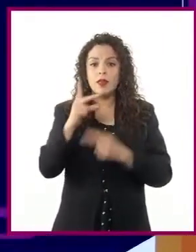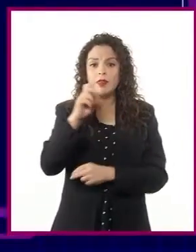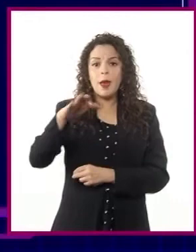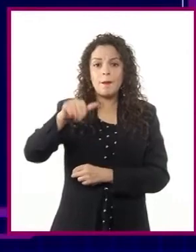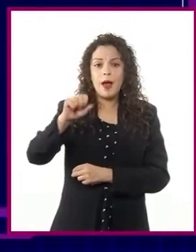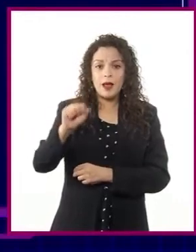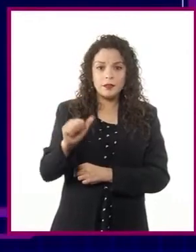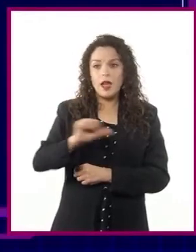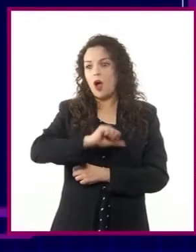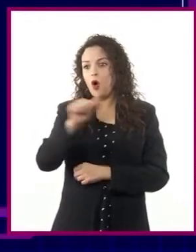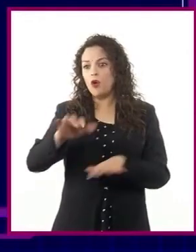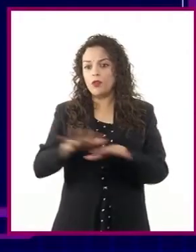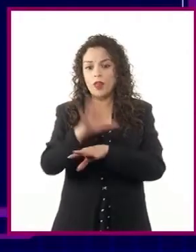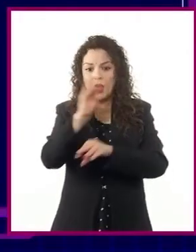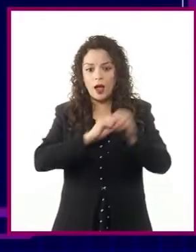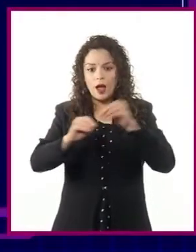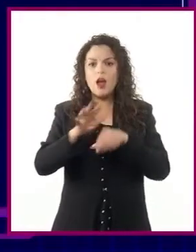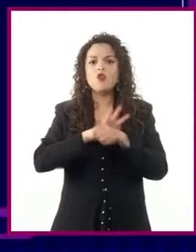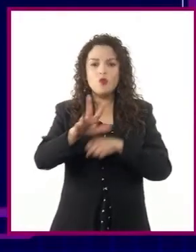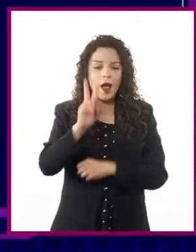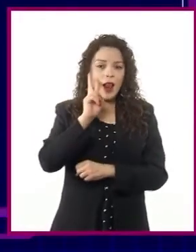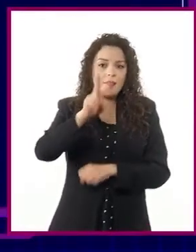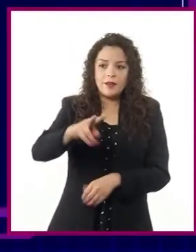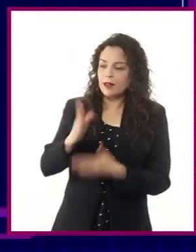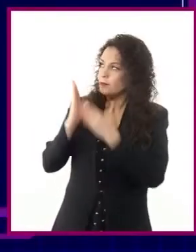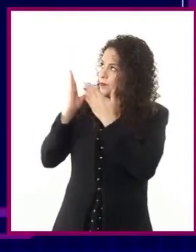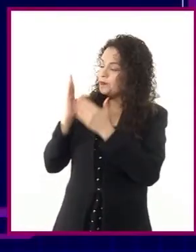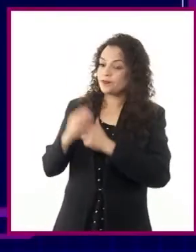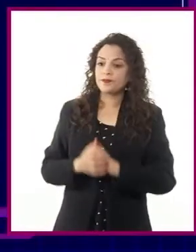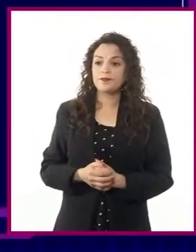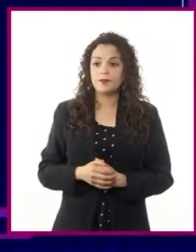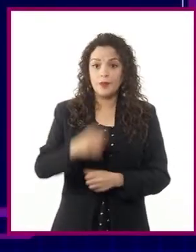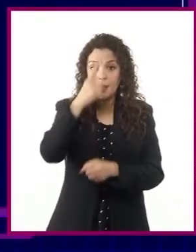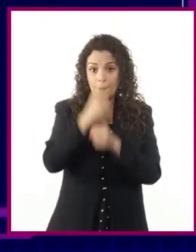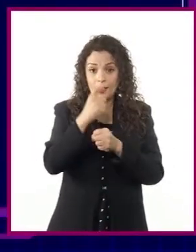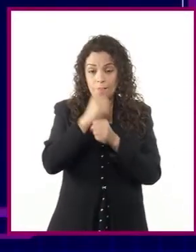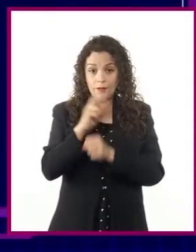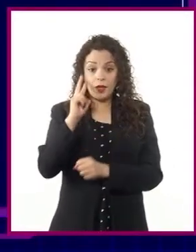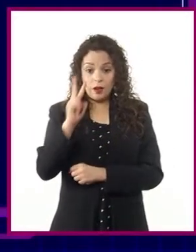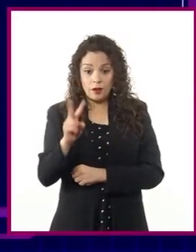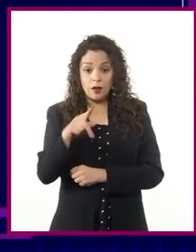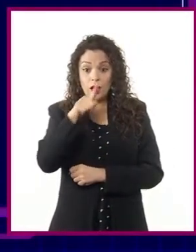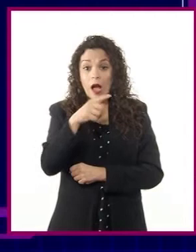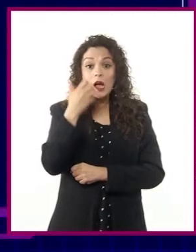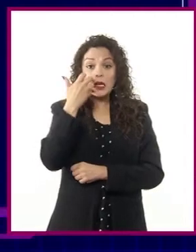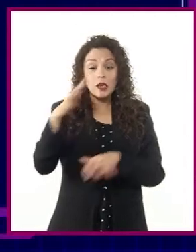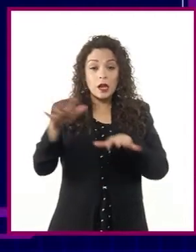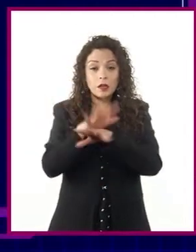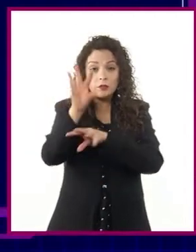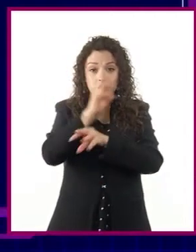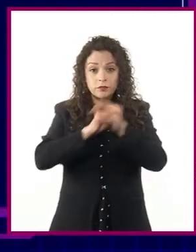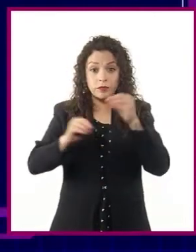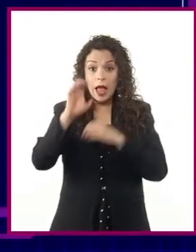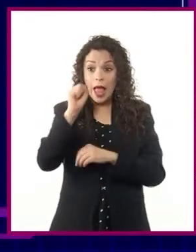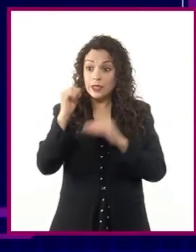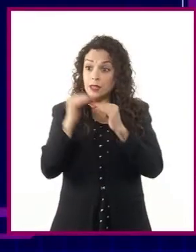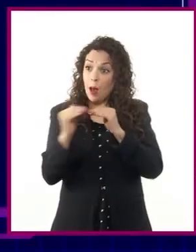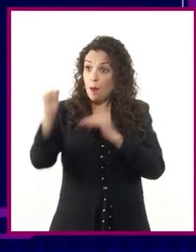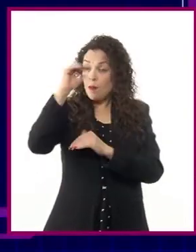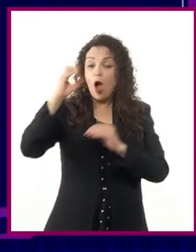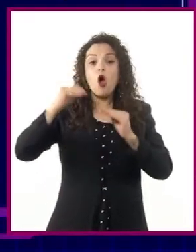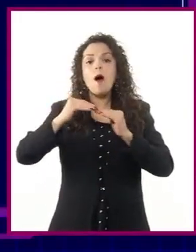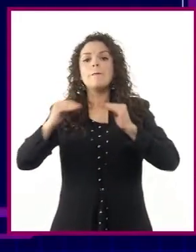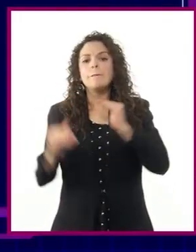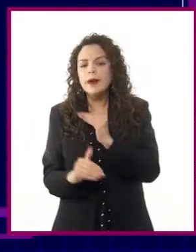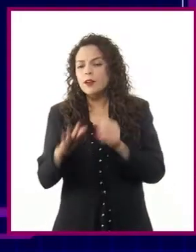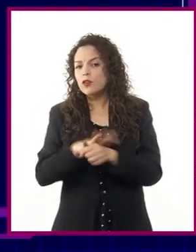siguiente. Primero, determinamos si la unidad que queremos convertir es mayor o menor que la otra unidad.